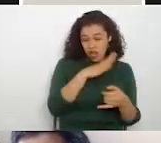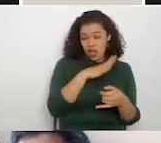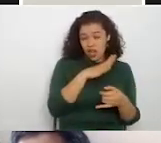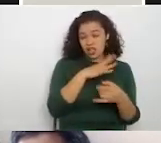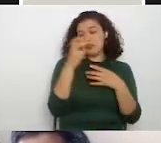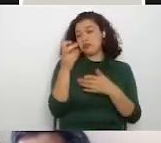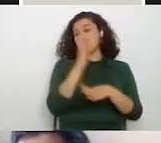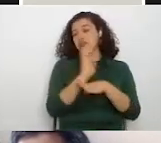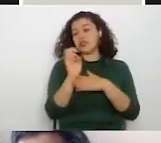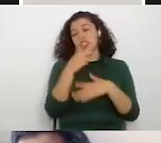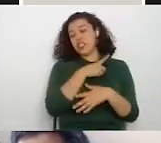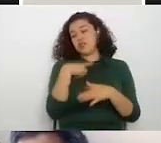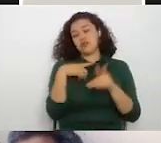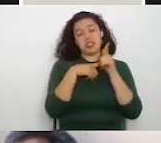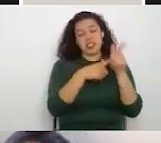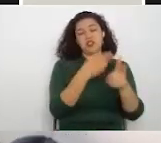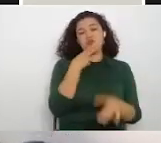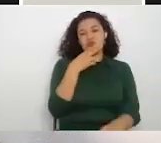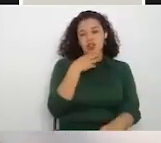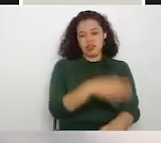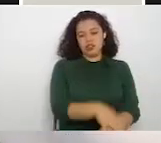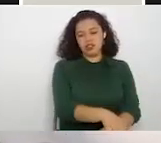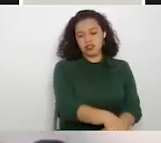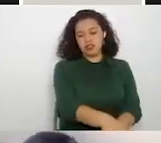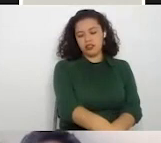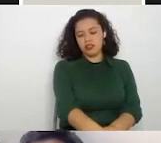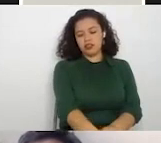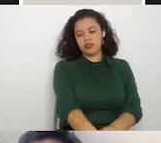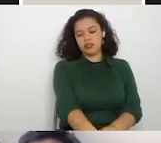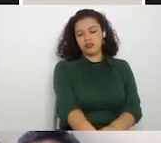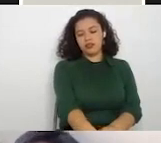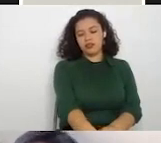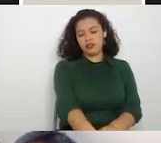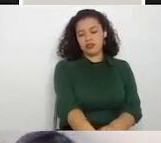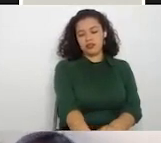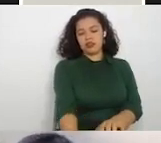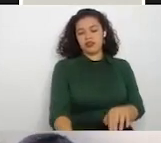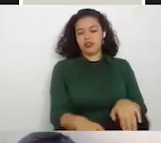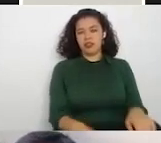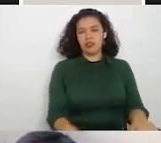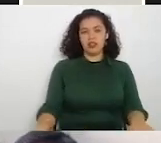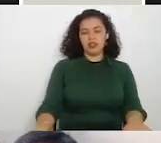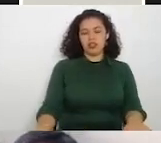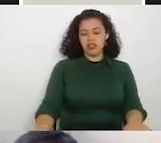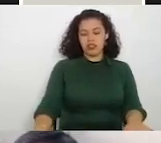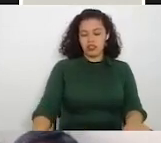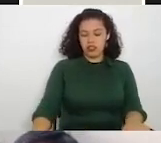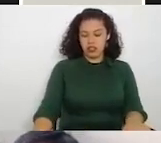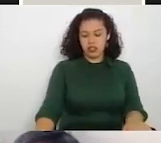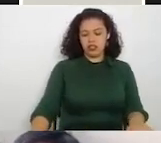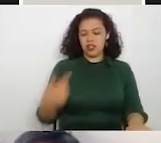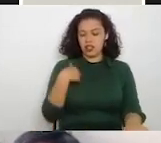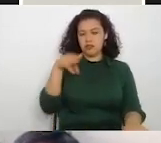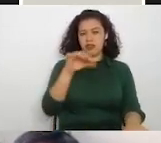es el que debemos de considerar. Sí. Yo quisiera comentarle ahí, María del Rayo, es una